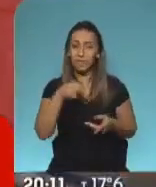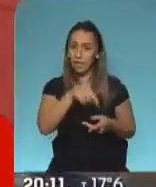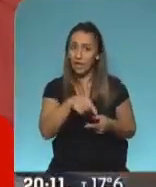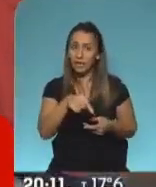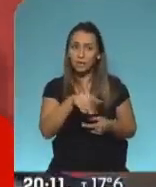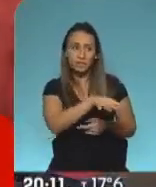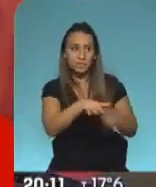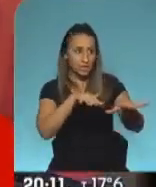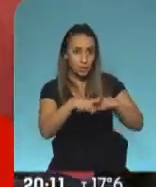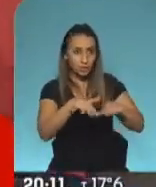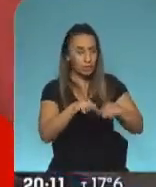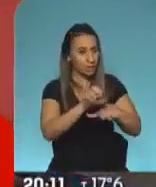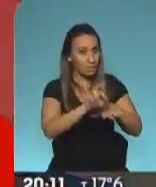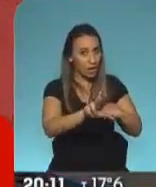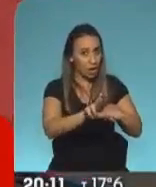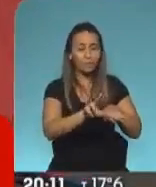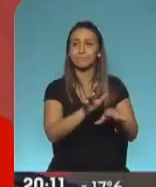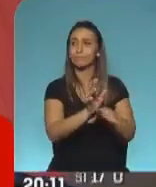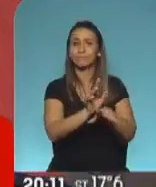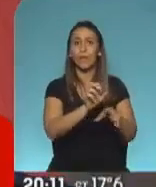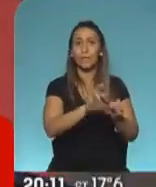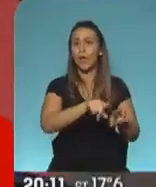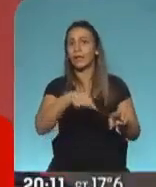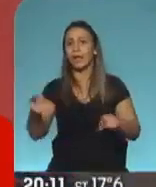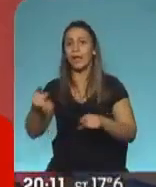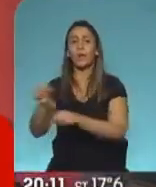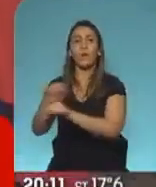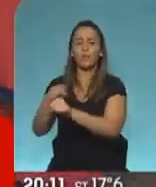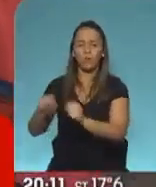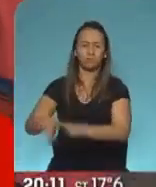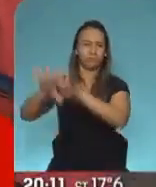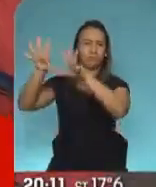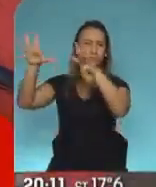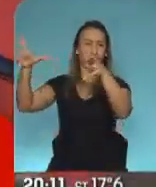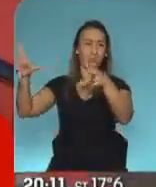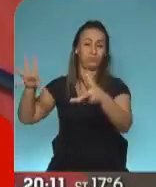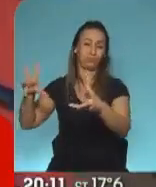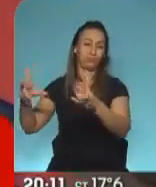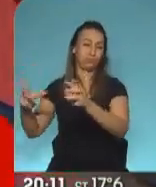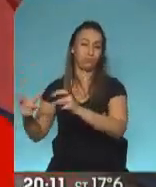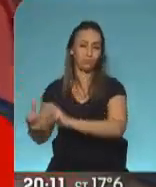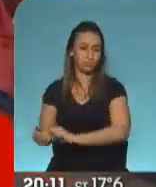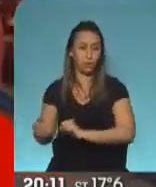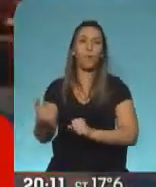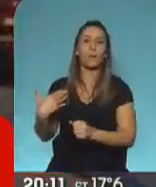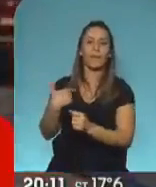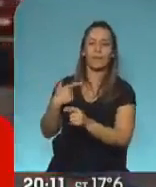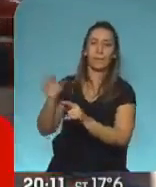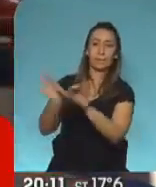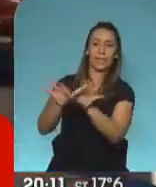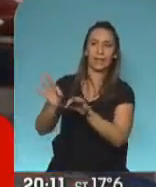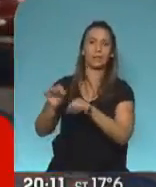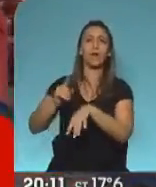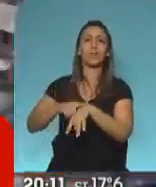peor, yo le puedo asegurar que es peor que una explosión nuclear, porque en una explosión nuclear uno puede medir en tiempo real